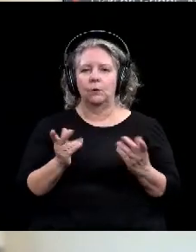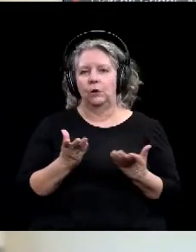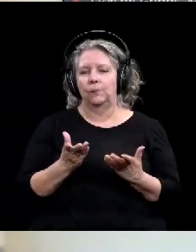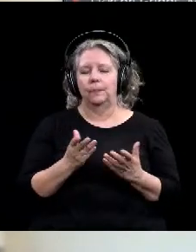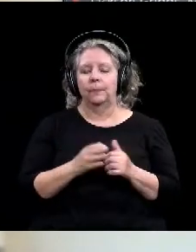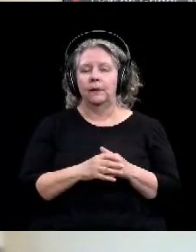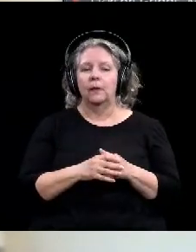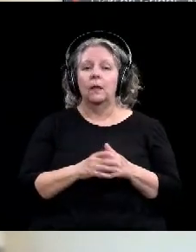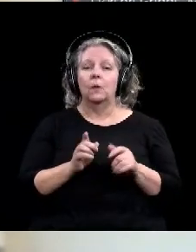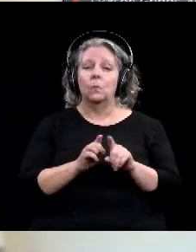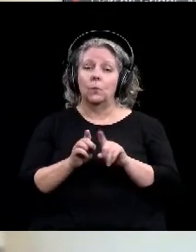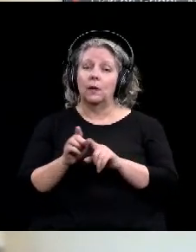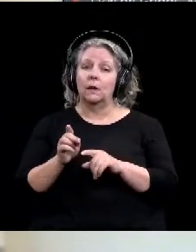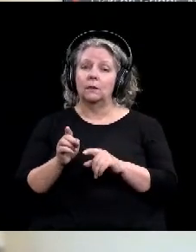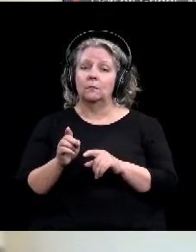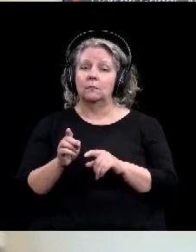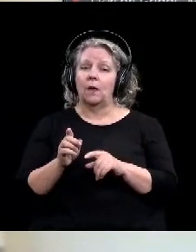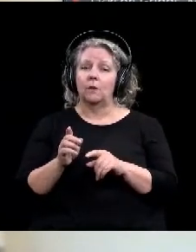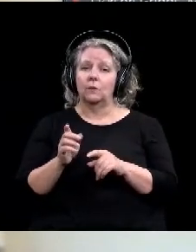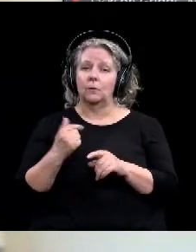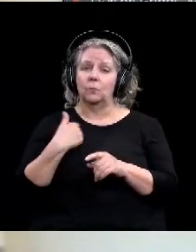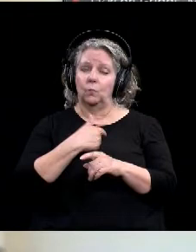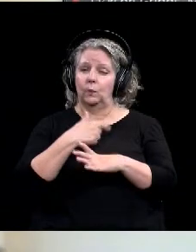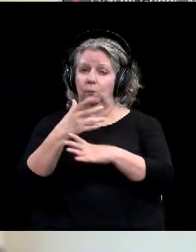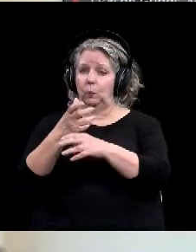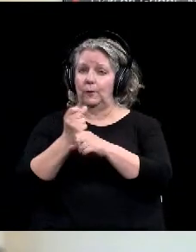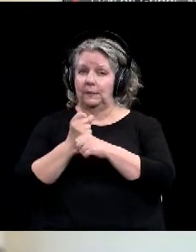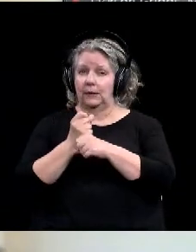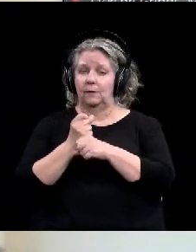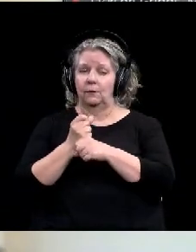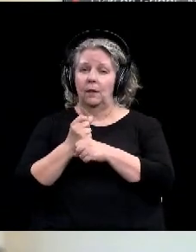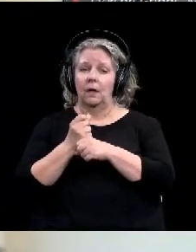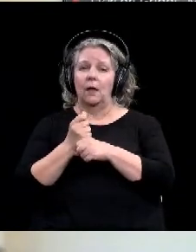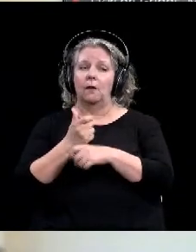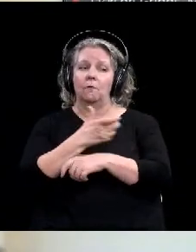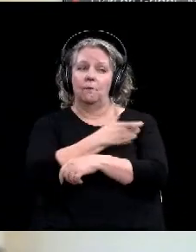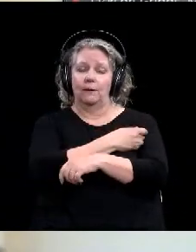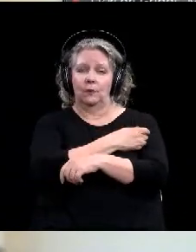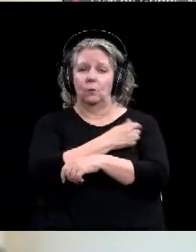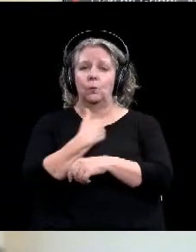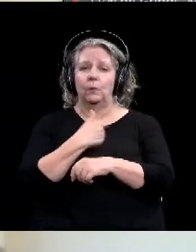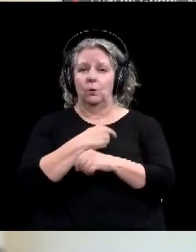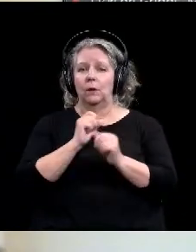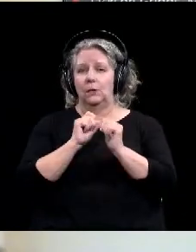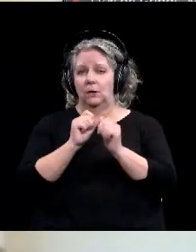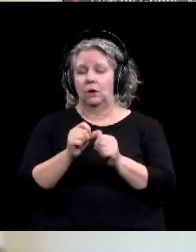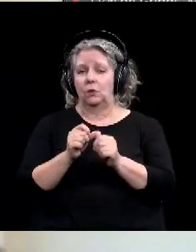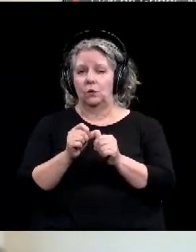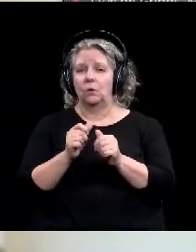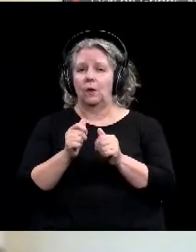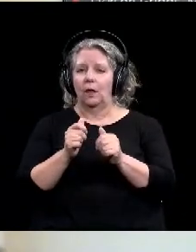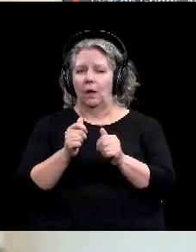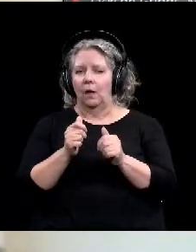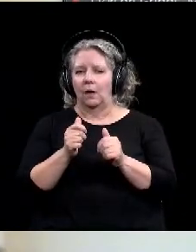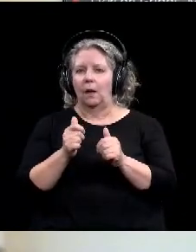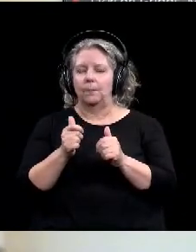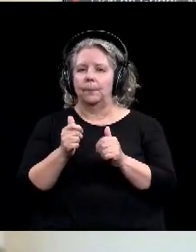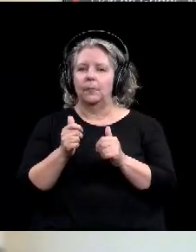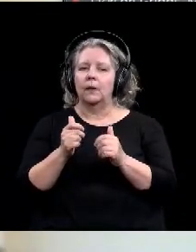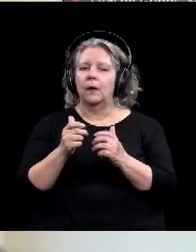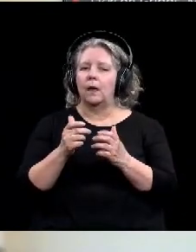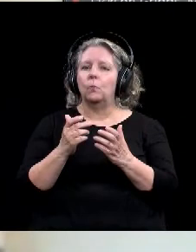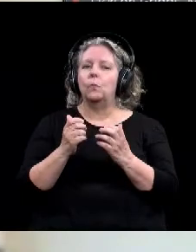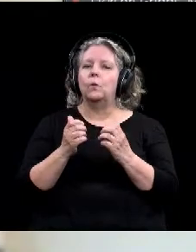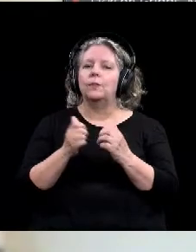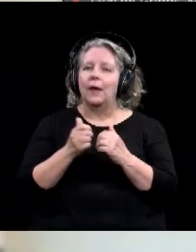drive true y ahora como el estado manda datos hay dos que están en wang wang bing